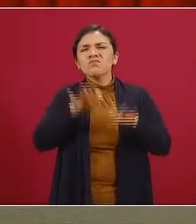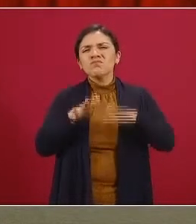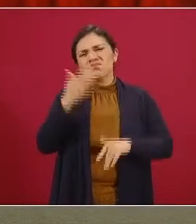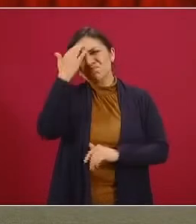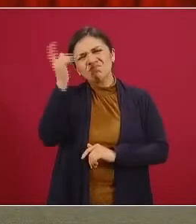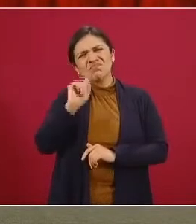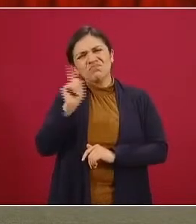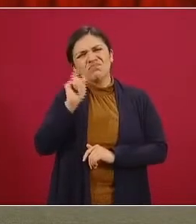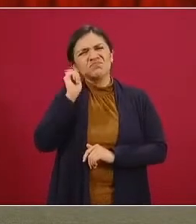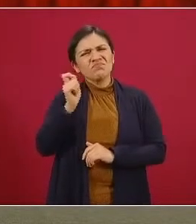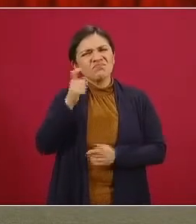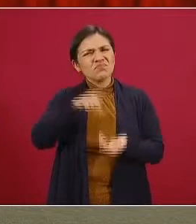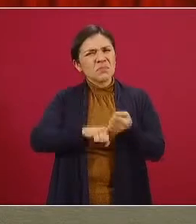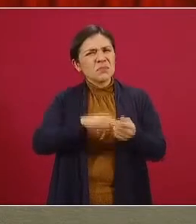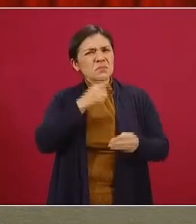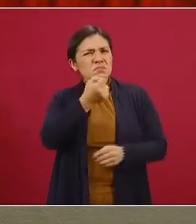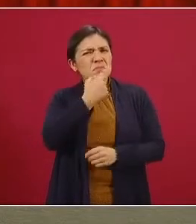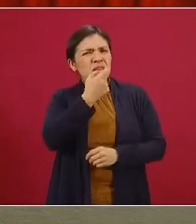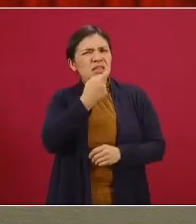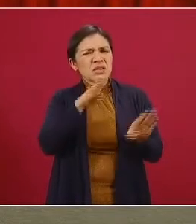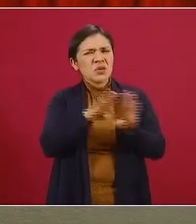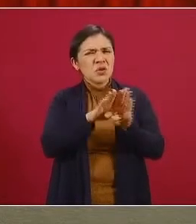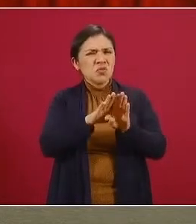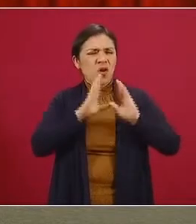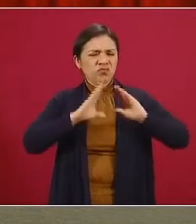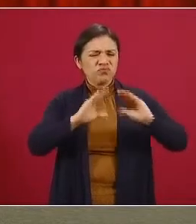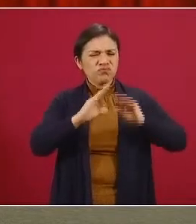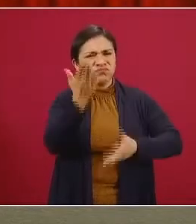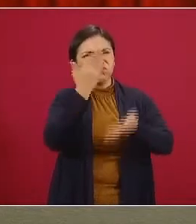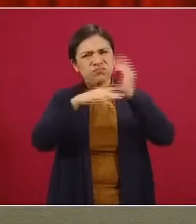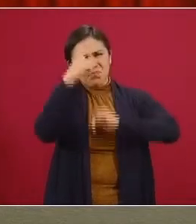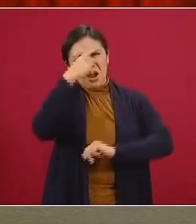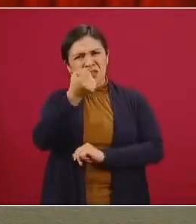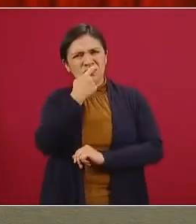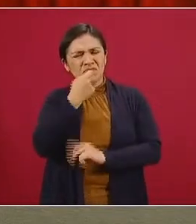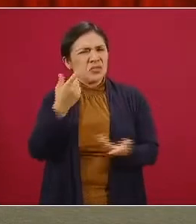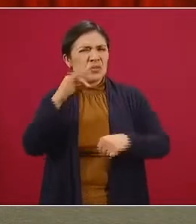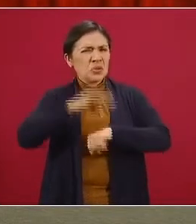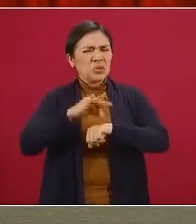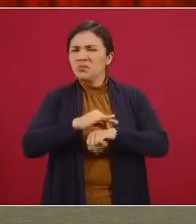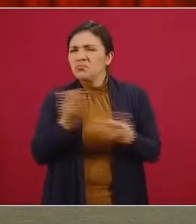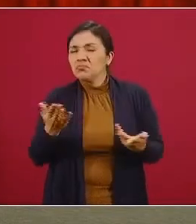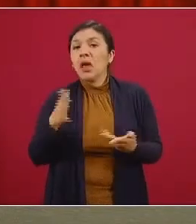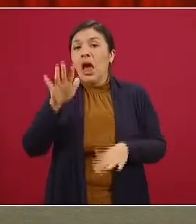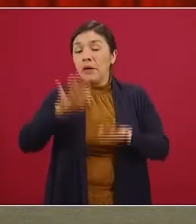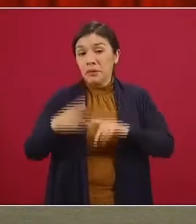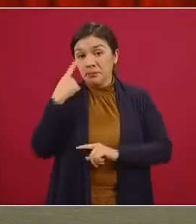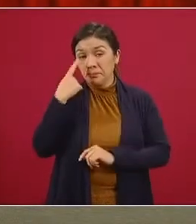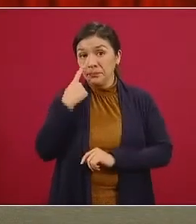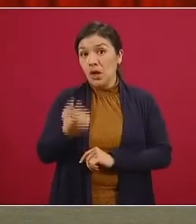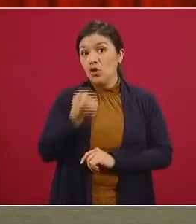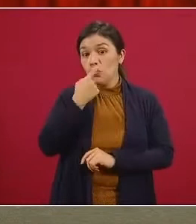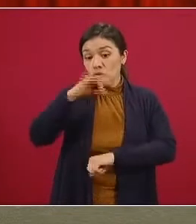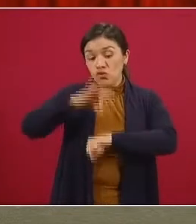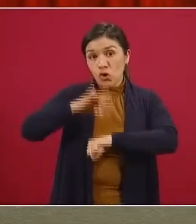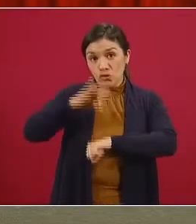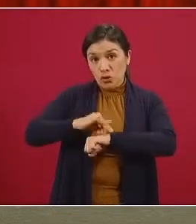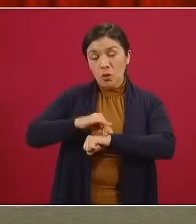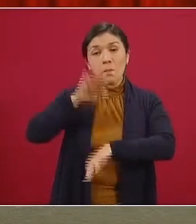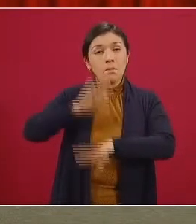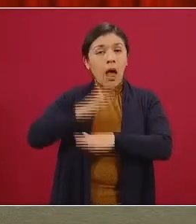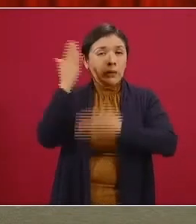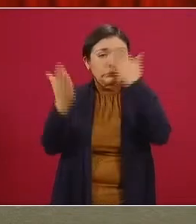familiarizadas con el mundo del desarrollo del personal médico, la medicina generalmente se estudia en México